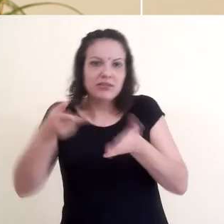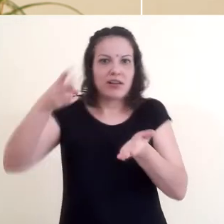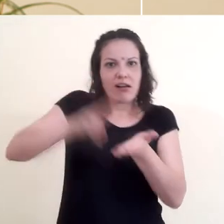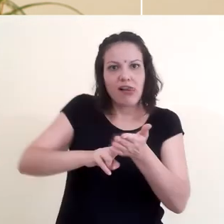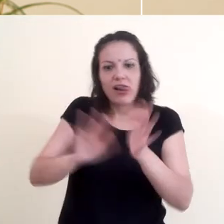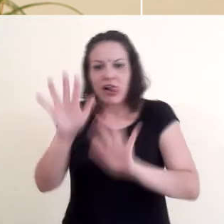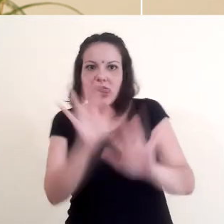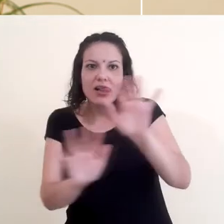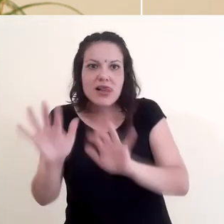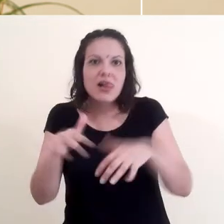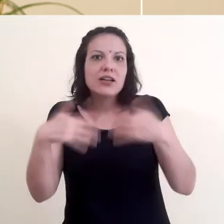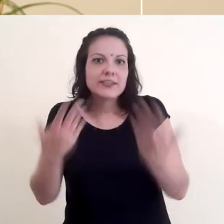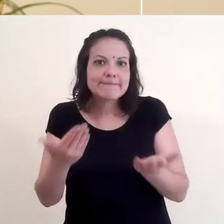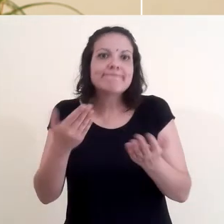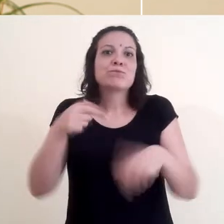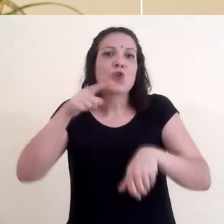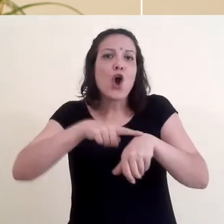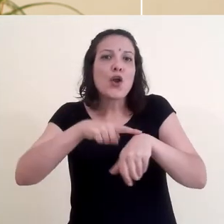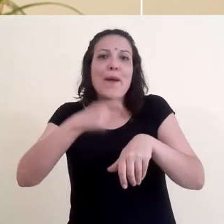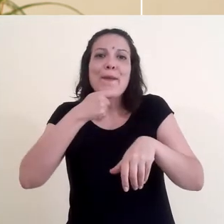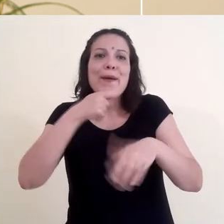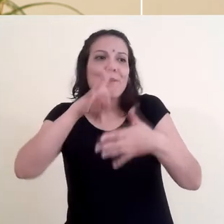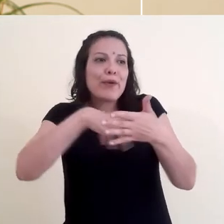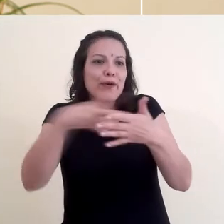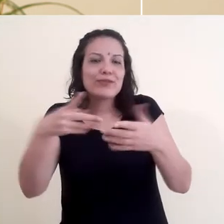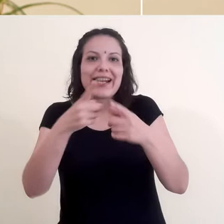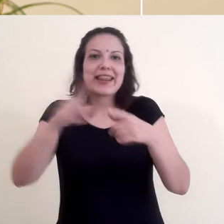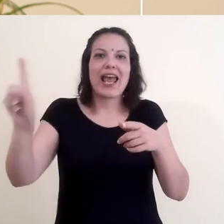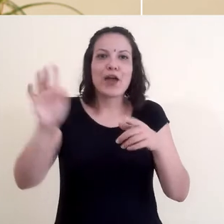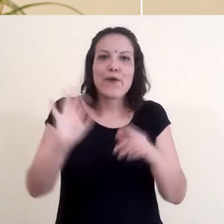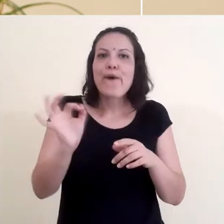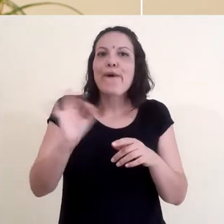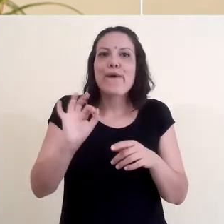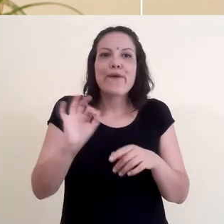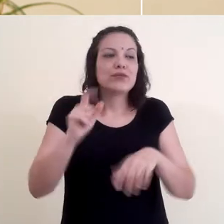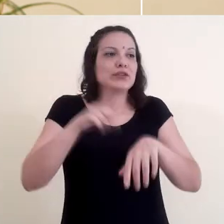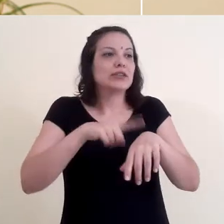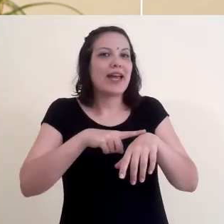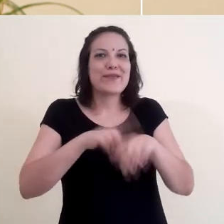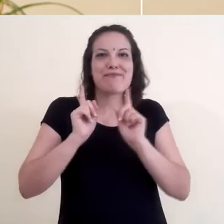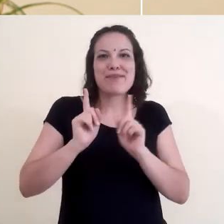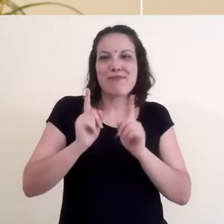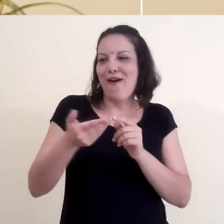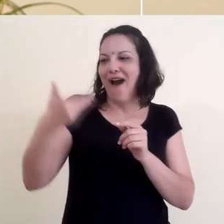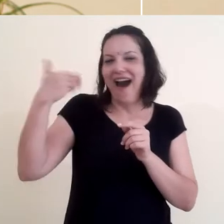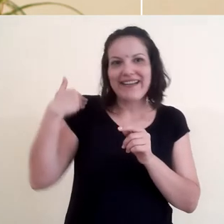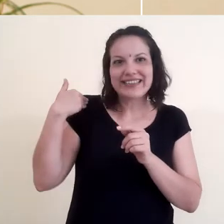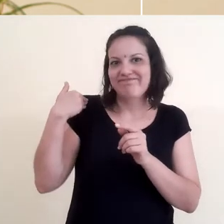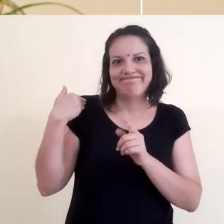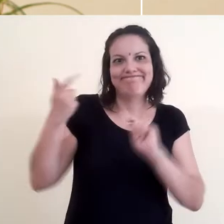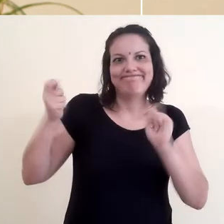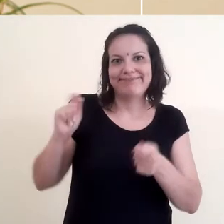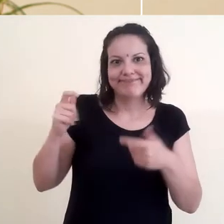muchas veces, bueno, la utilización de horarios no tan frecuentes o tan habituales como venían siendo en el periodo